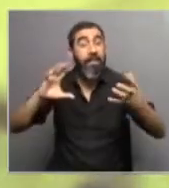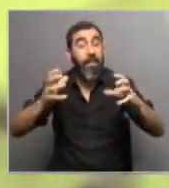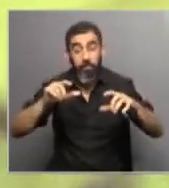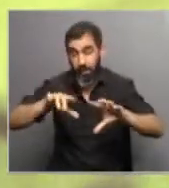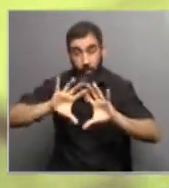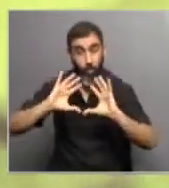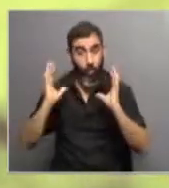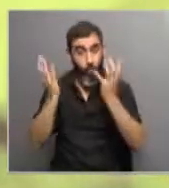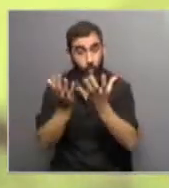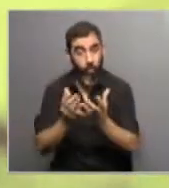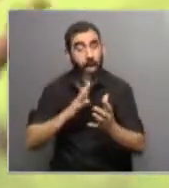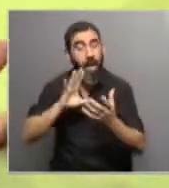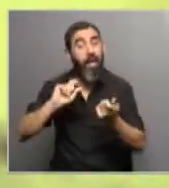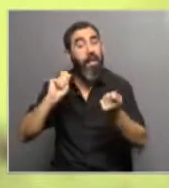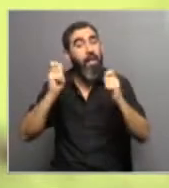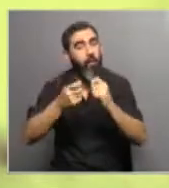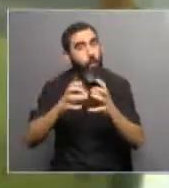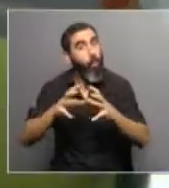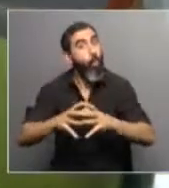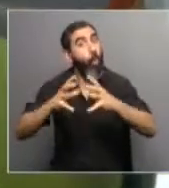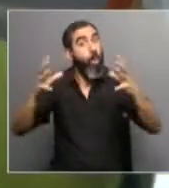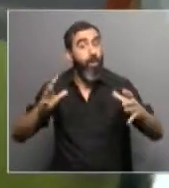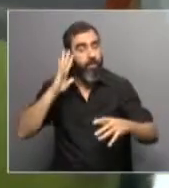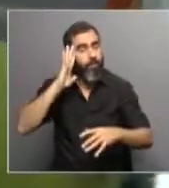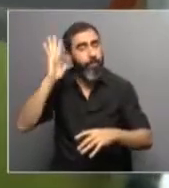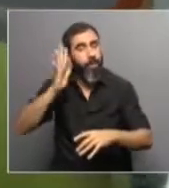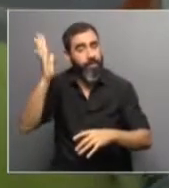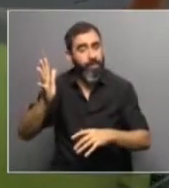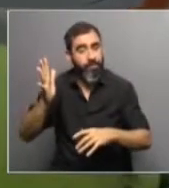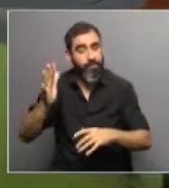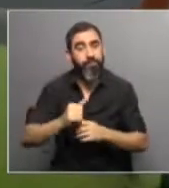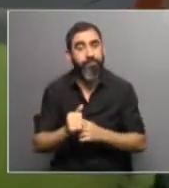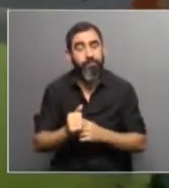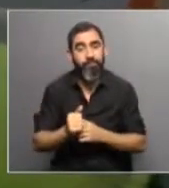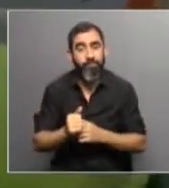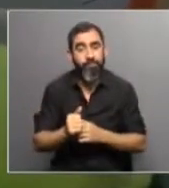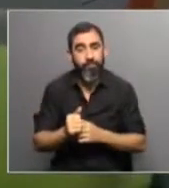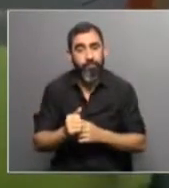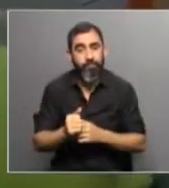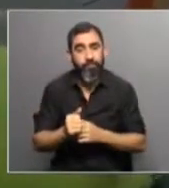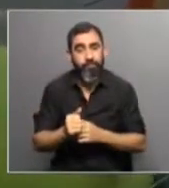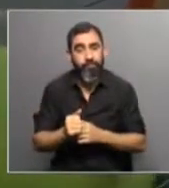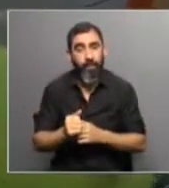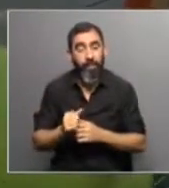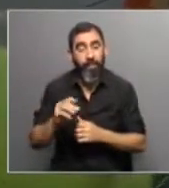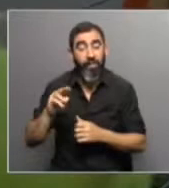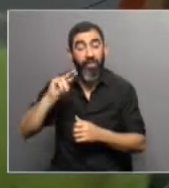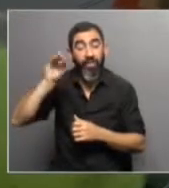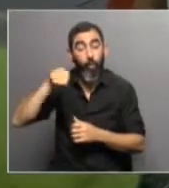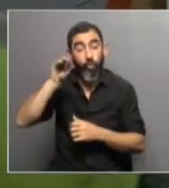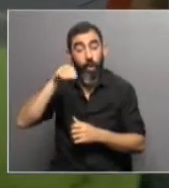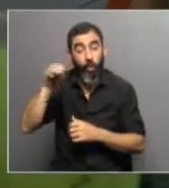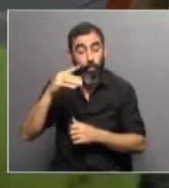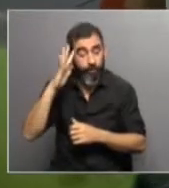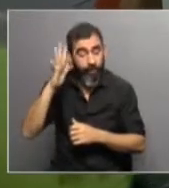Tierra tuvo cambios climáticos muy grandes. Pensemos en que los dinosaurios